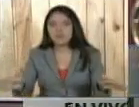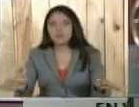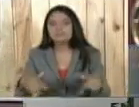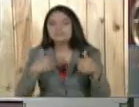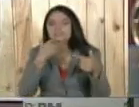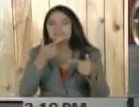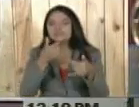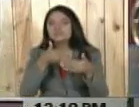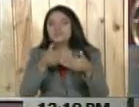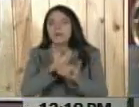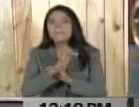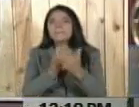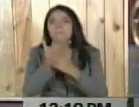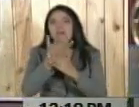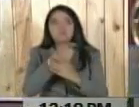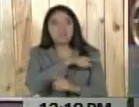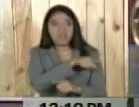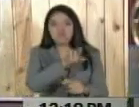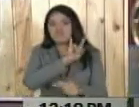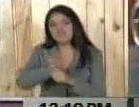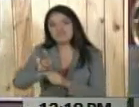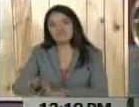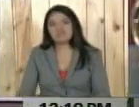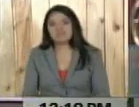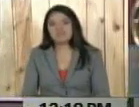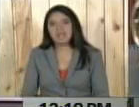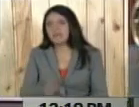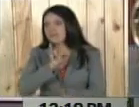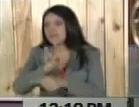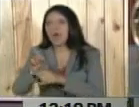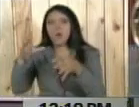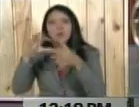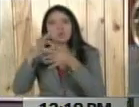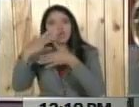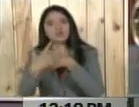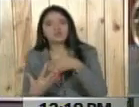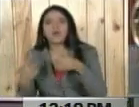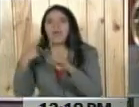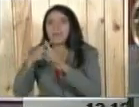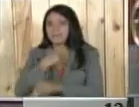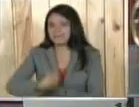mayo. No asistieron. Embarcaron a UNASUR, a los expresidentes y al país.